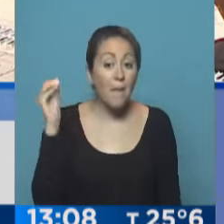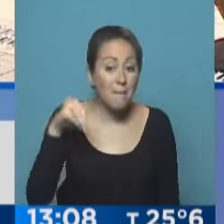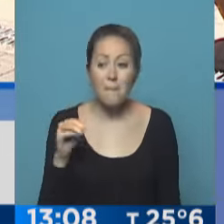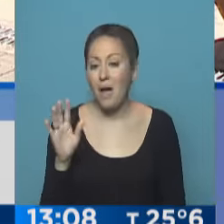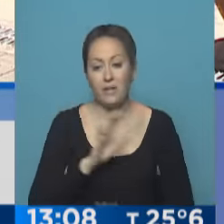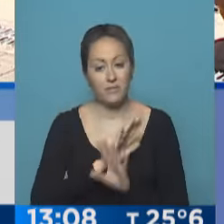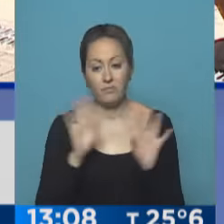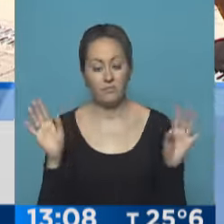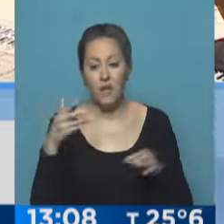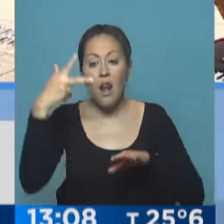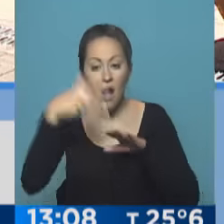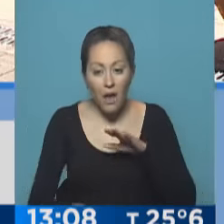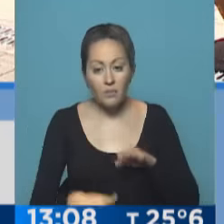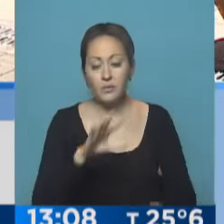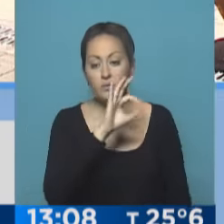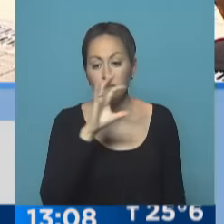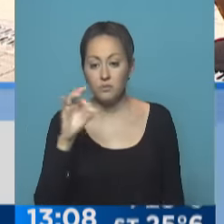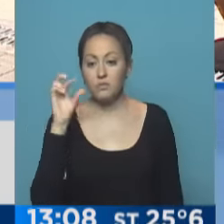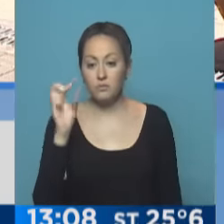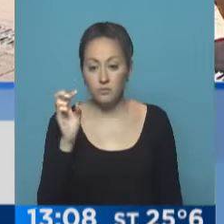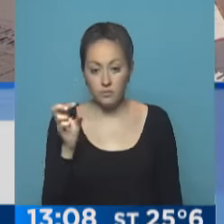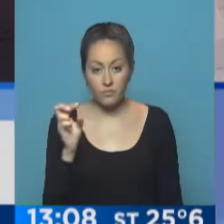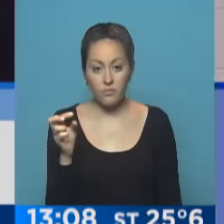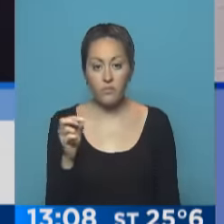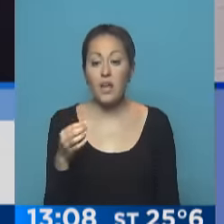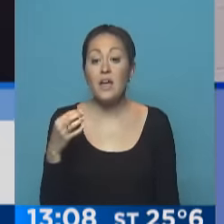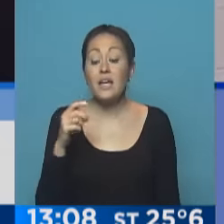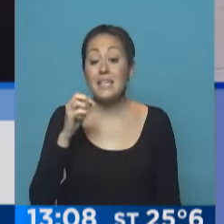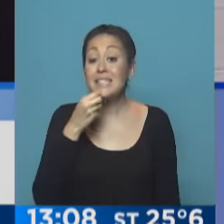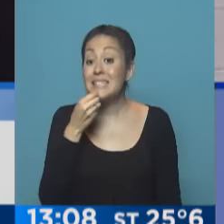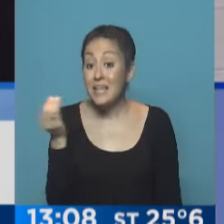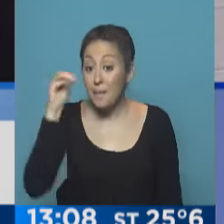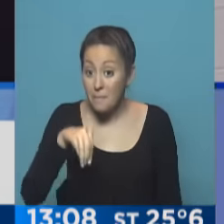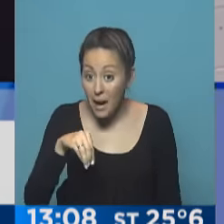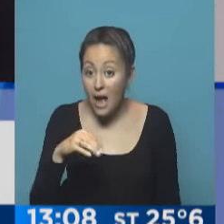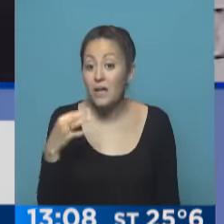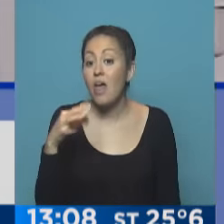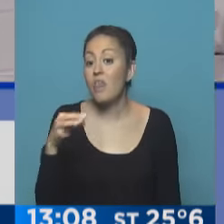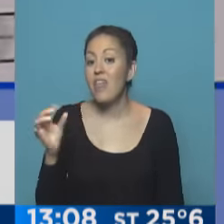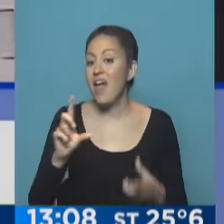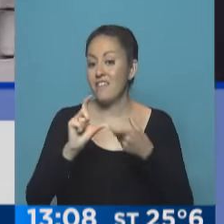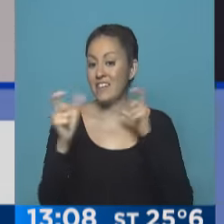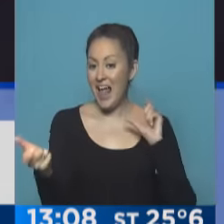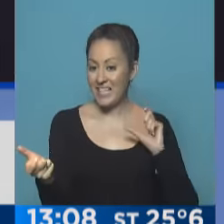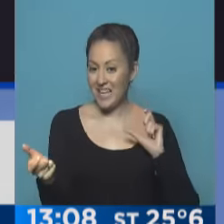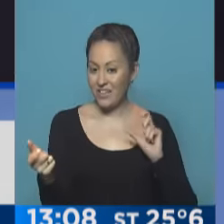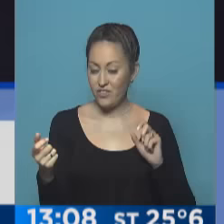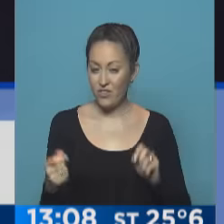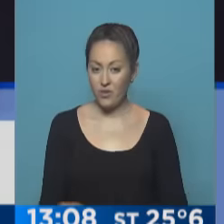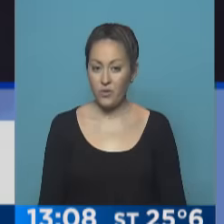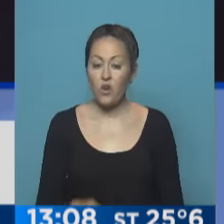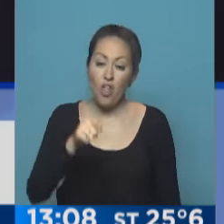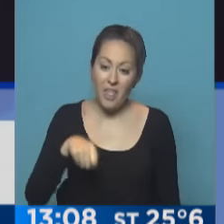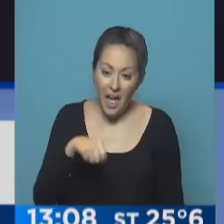están eh necesariamente deben hacerse en forma bancarizada o operación electrónica o a través de